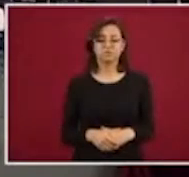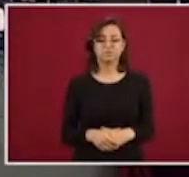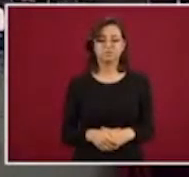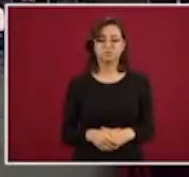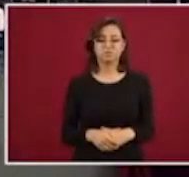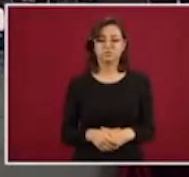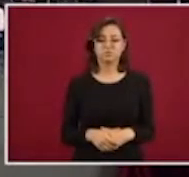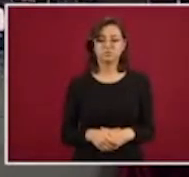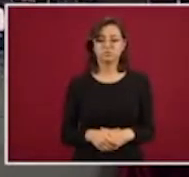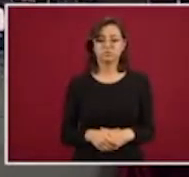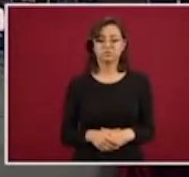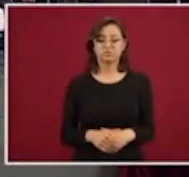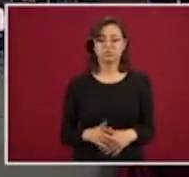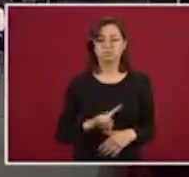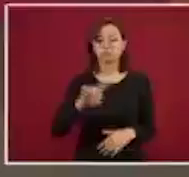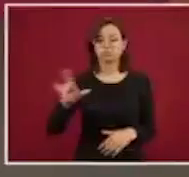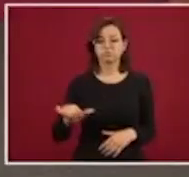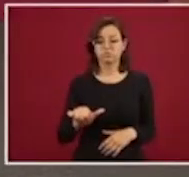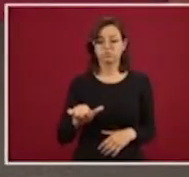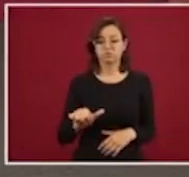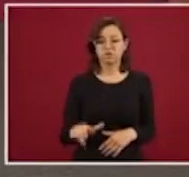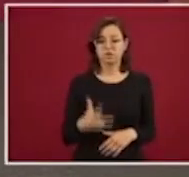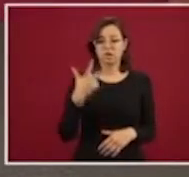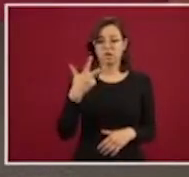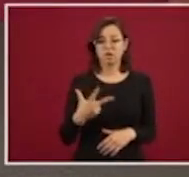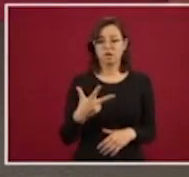a las 8:15